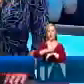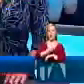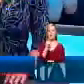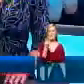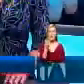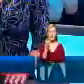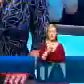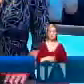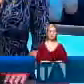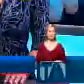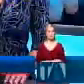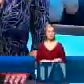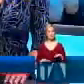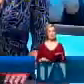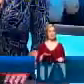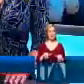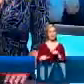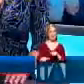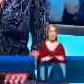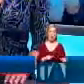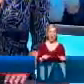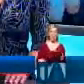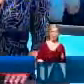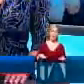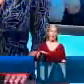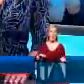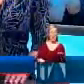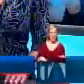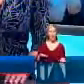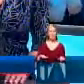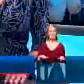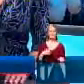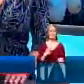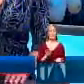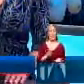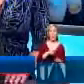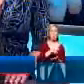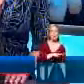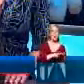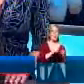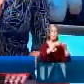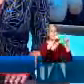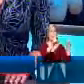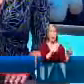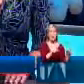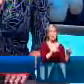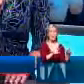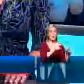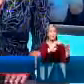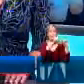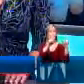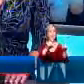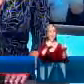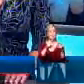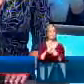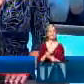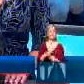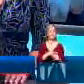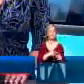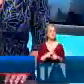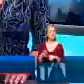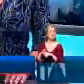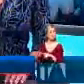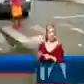inestabilidad administrativa se sumó una serie de irregularidades, como la tercerización de servicios, hasta la contratación dudosa de trabajadores.